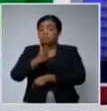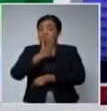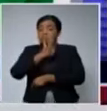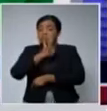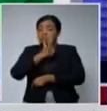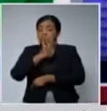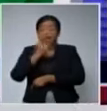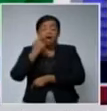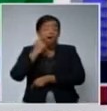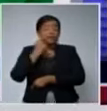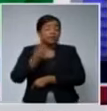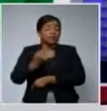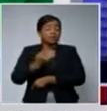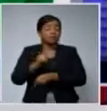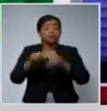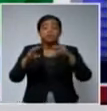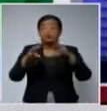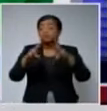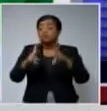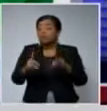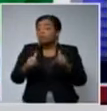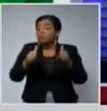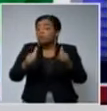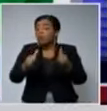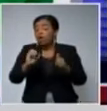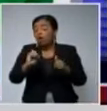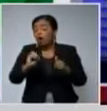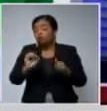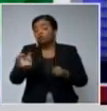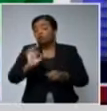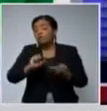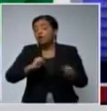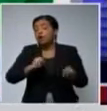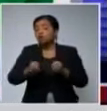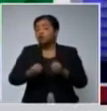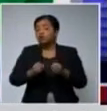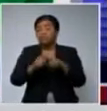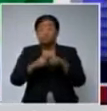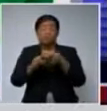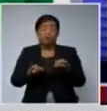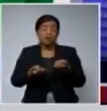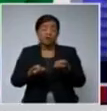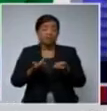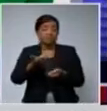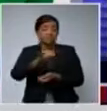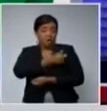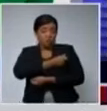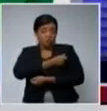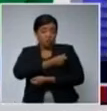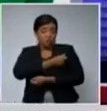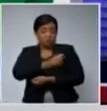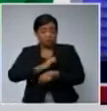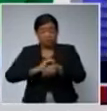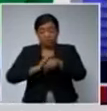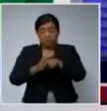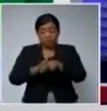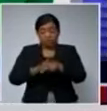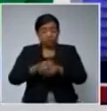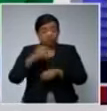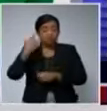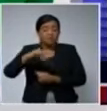el control, porque realmente no esté preparado para la cepa que en un momento determinado esté circulando.